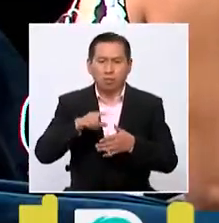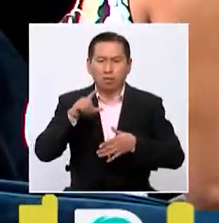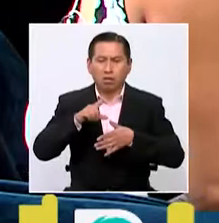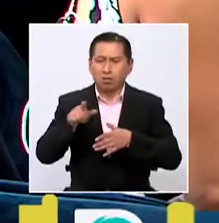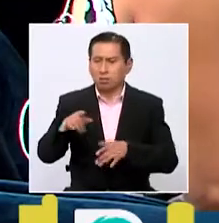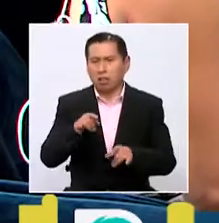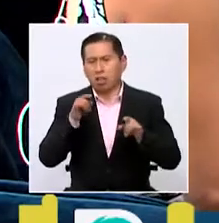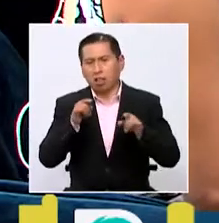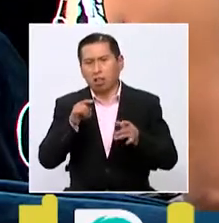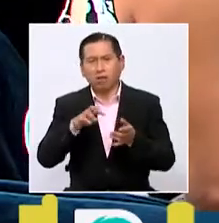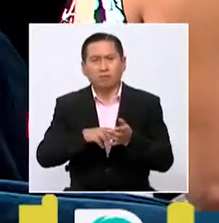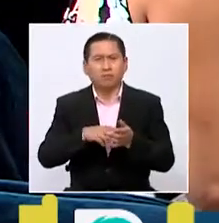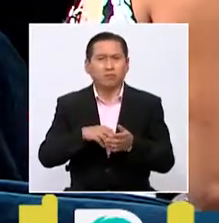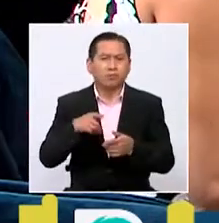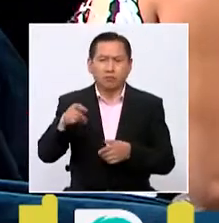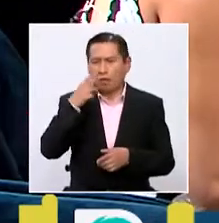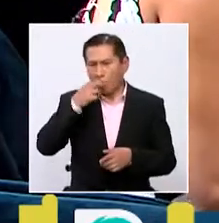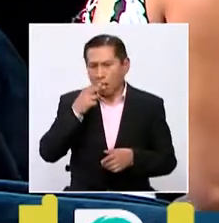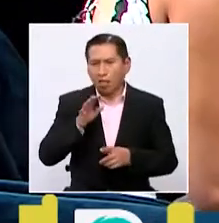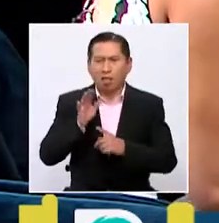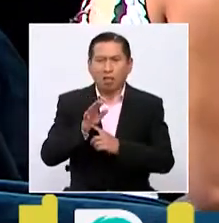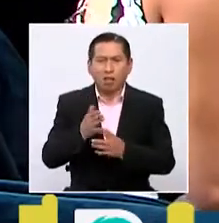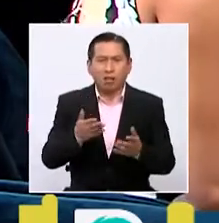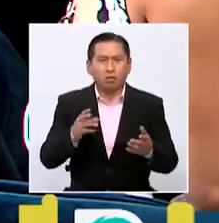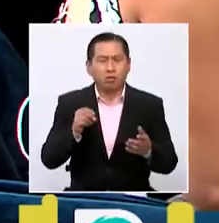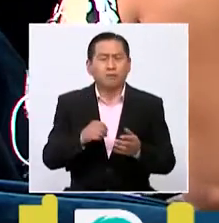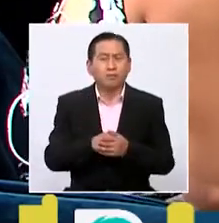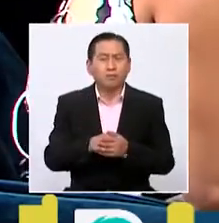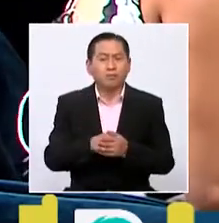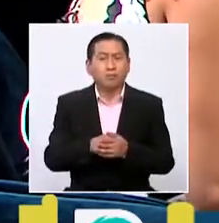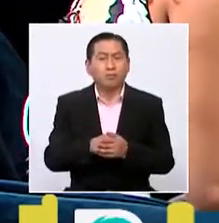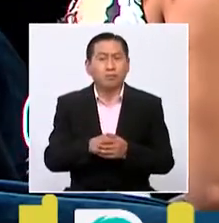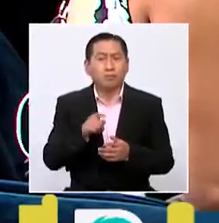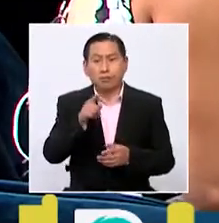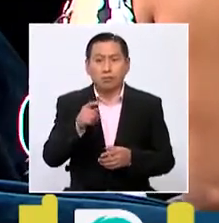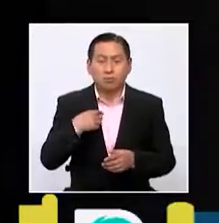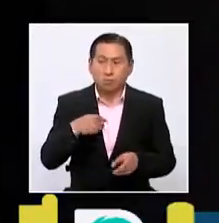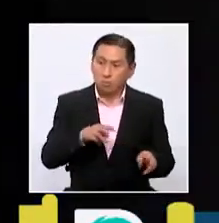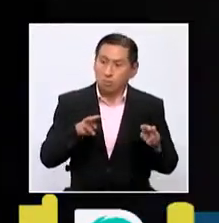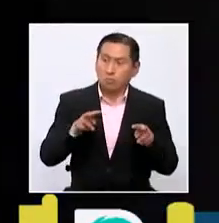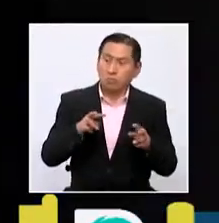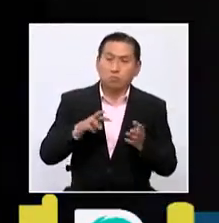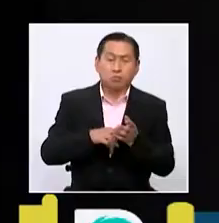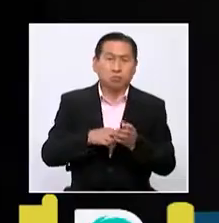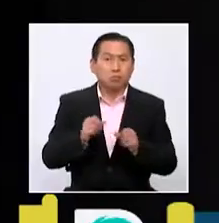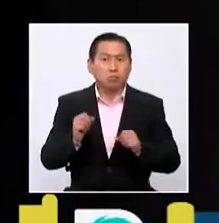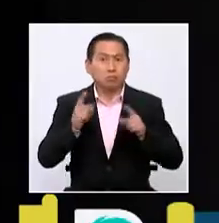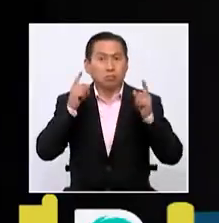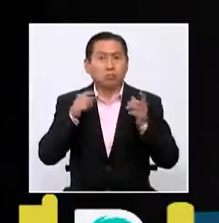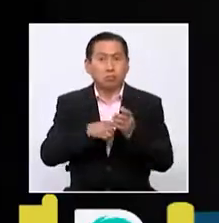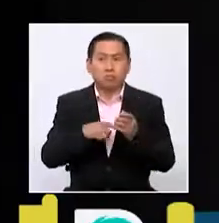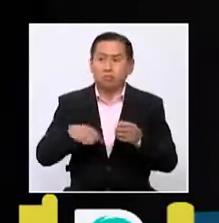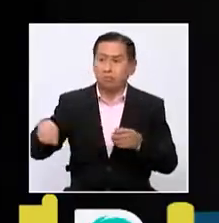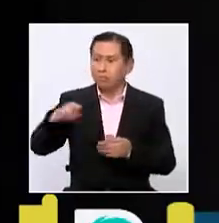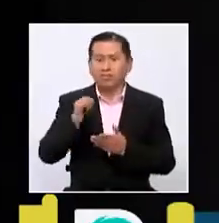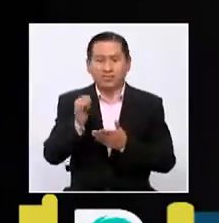de burla o de sketch humorístico. Y en esa medida me llama la atención también el hecho de que estas plataformas también sirven